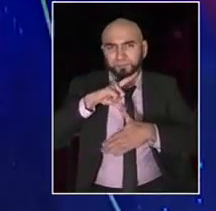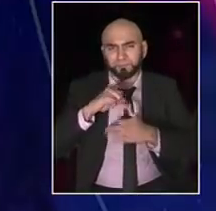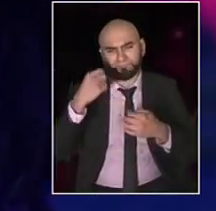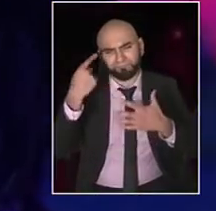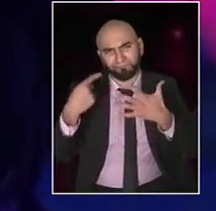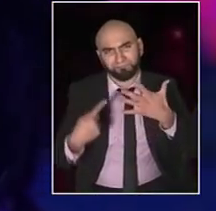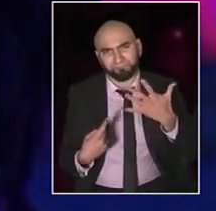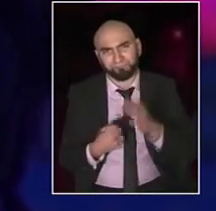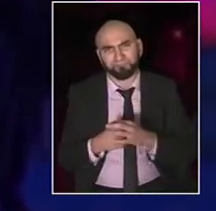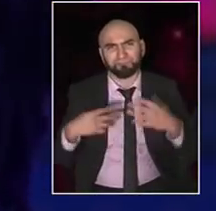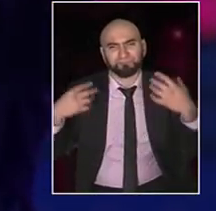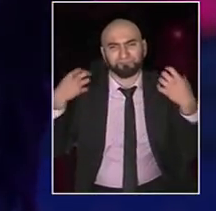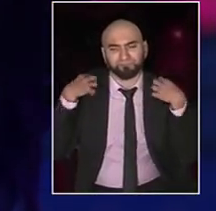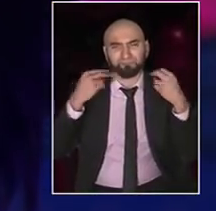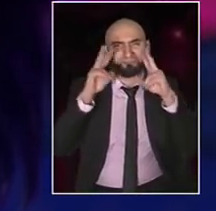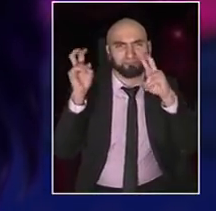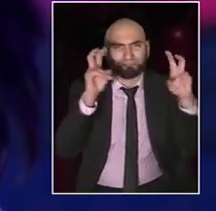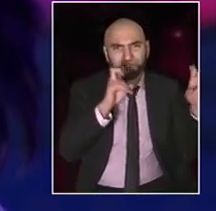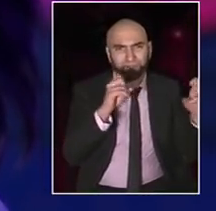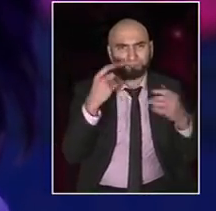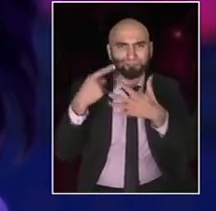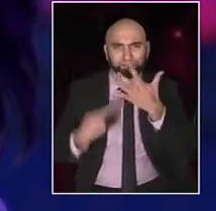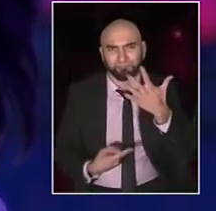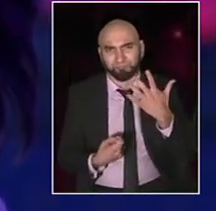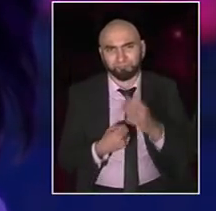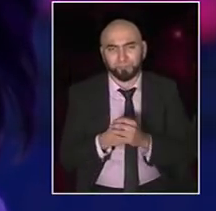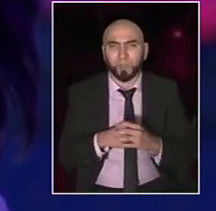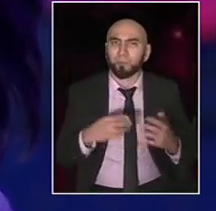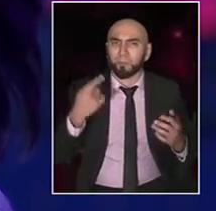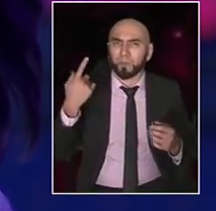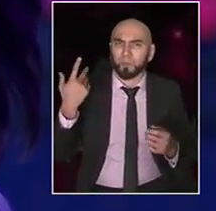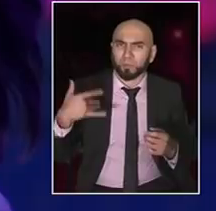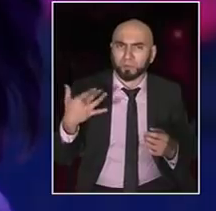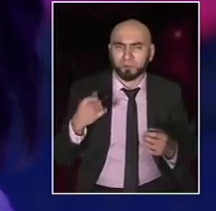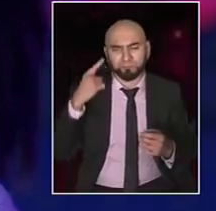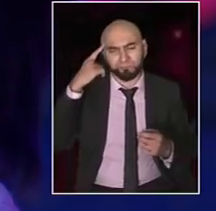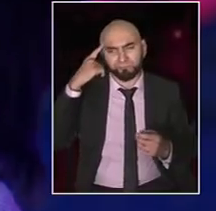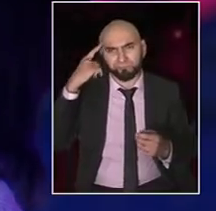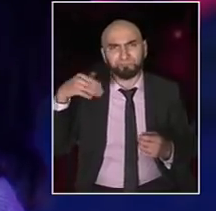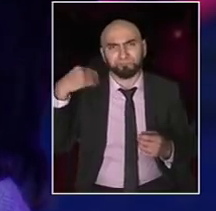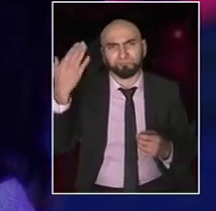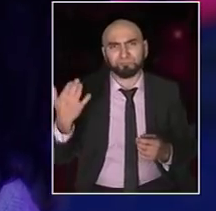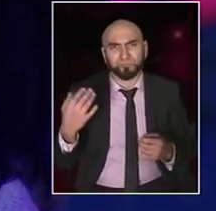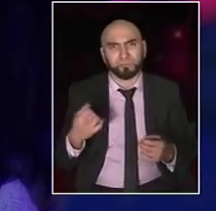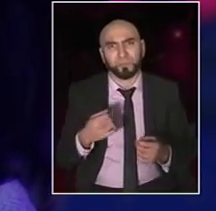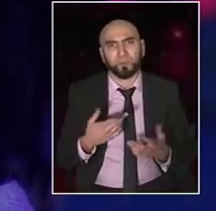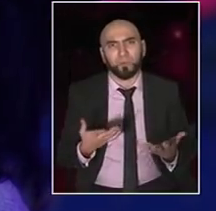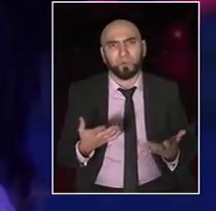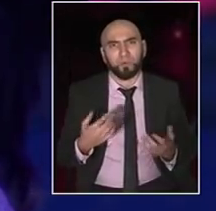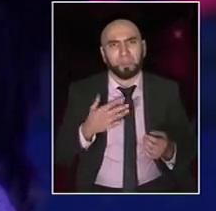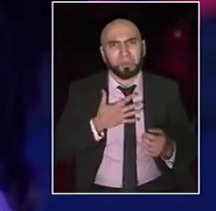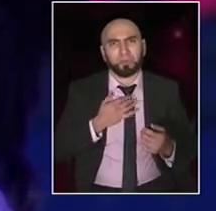manteniendo y fortaleciendo la tradición y, sobre todo, las aspiraciones ambiciosas de posicionarse en la frontera.